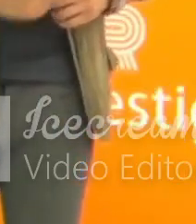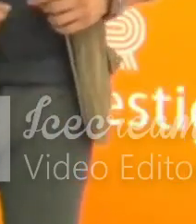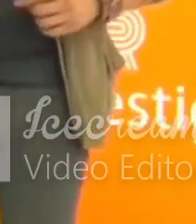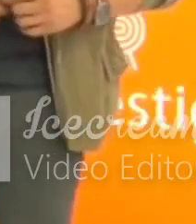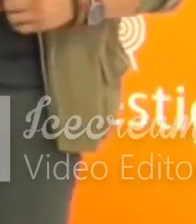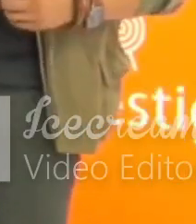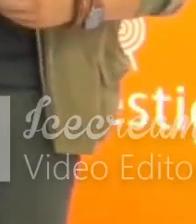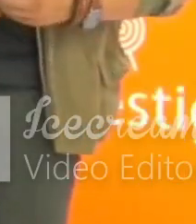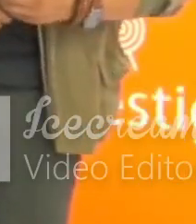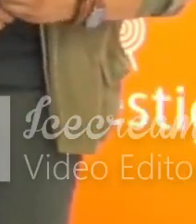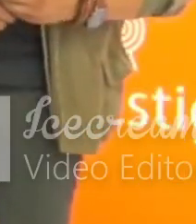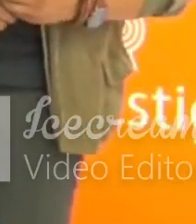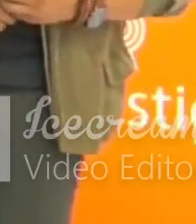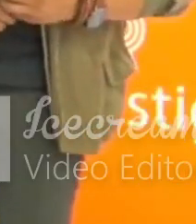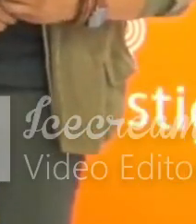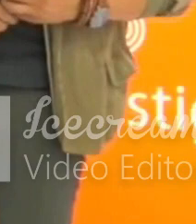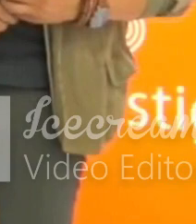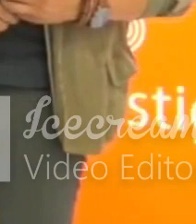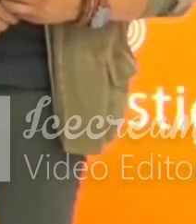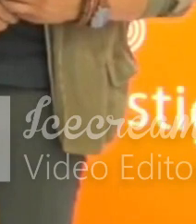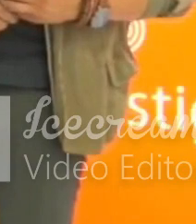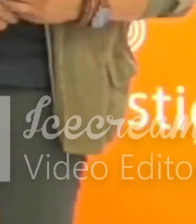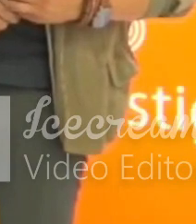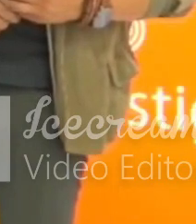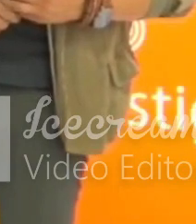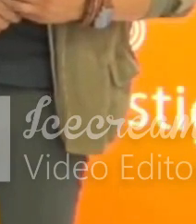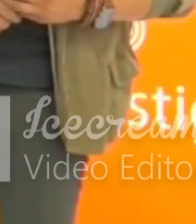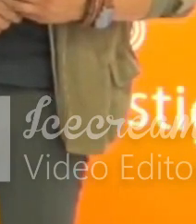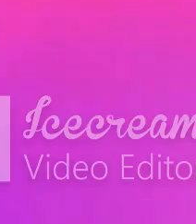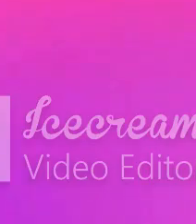próxima! ¡Gracias! ¡Gracias! ¡Gracias! ¡Gracias! ¡Gracias! ¡Gracias!